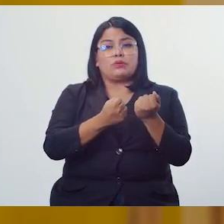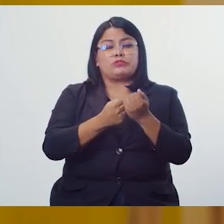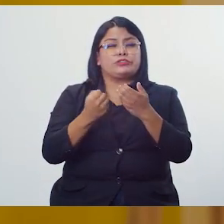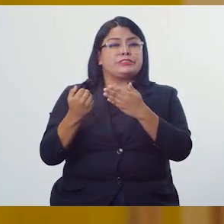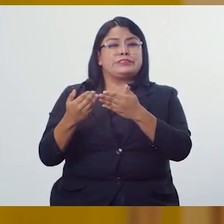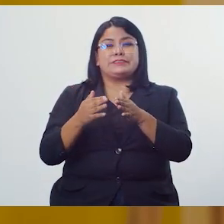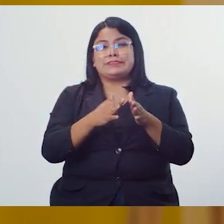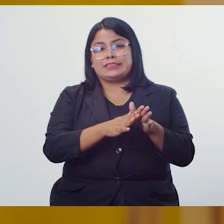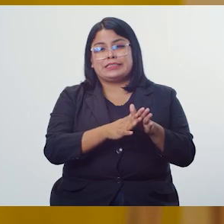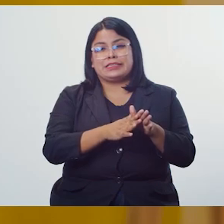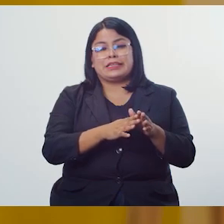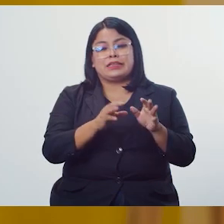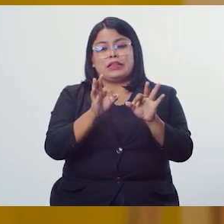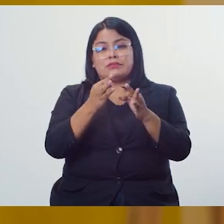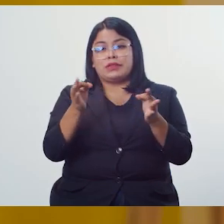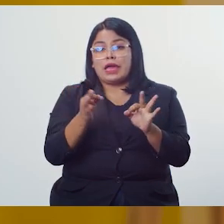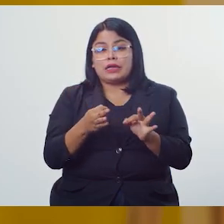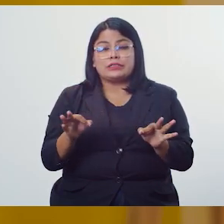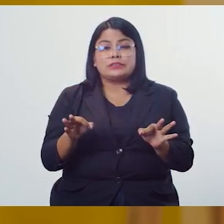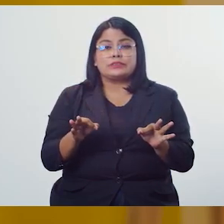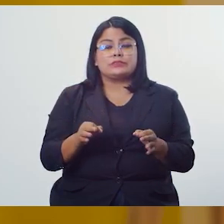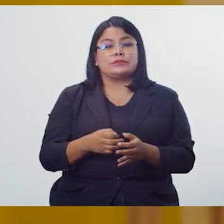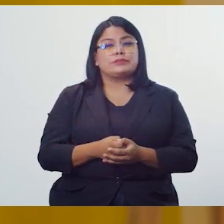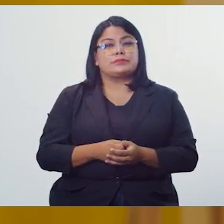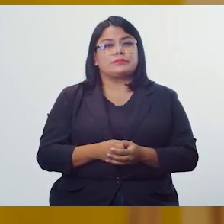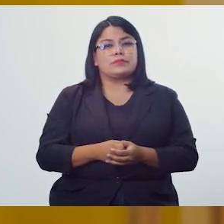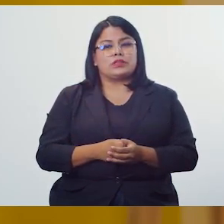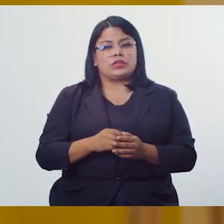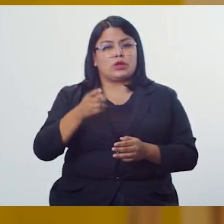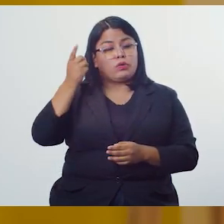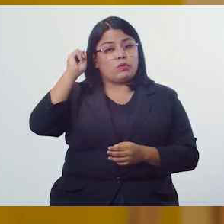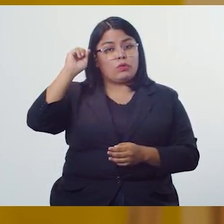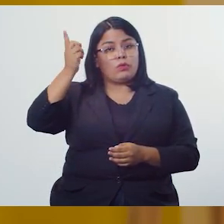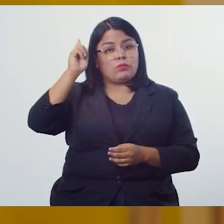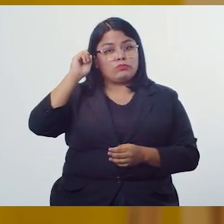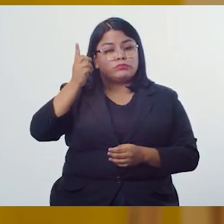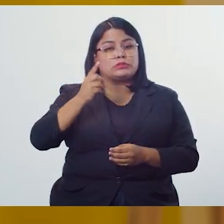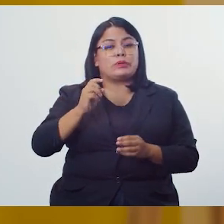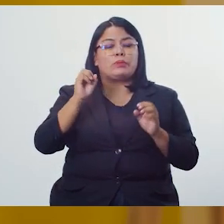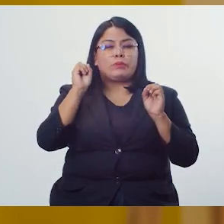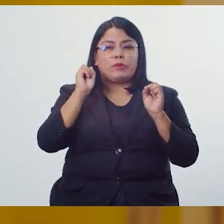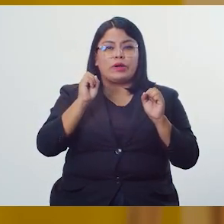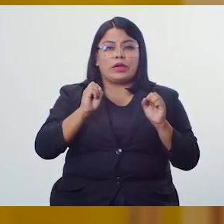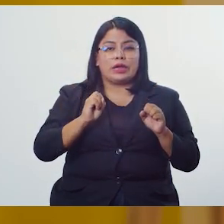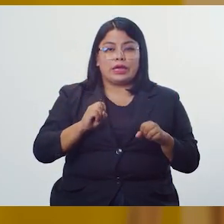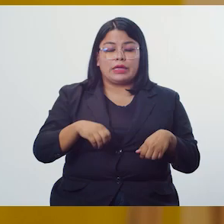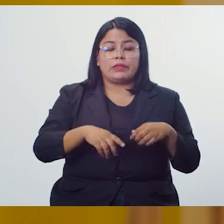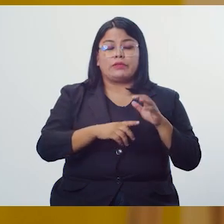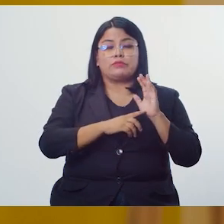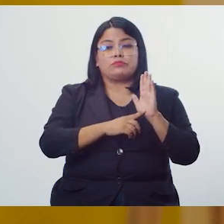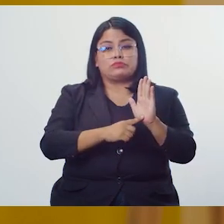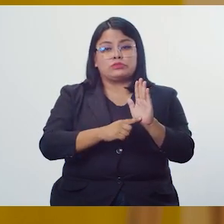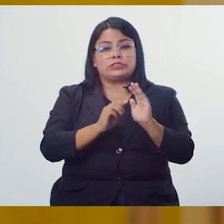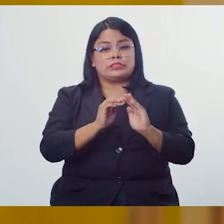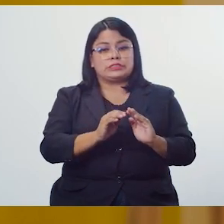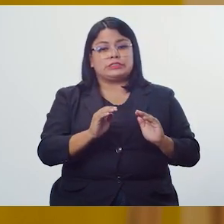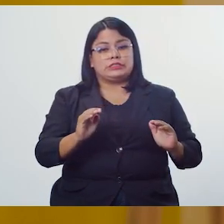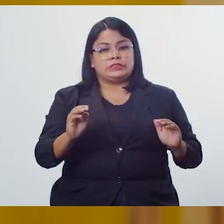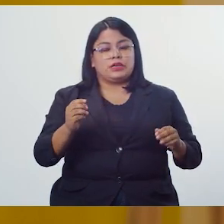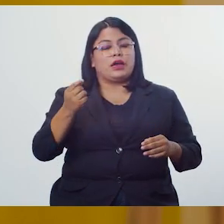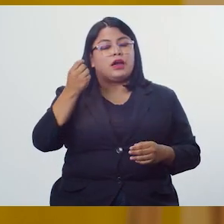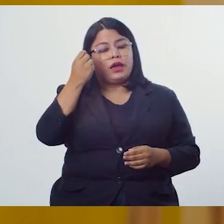través de diversos tipos textuales y que los maestros y maestras puedan comprobar que los niños y las